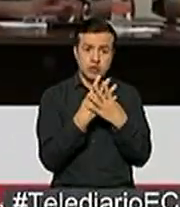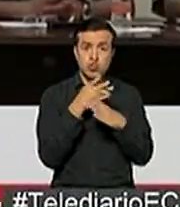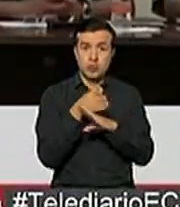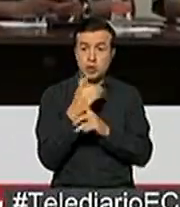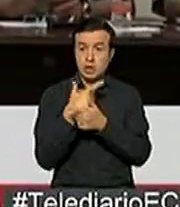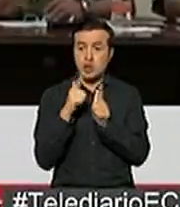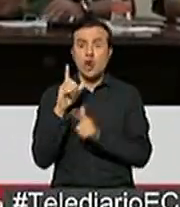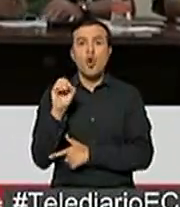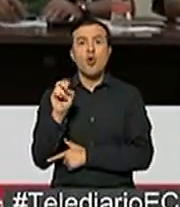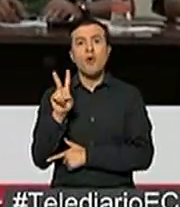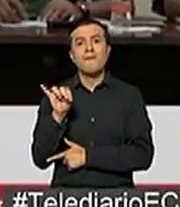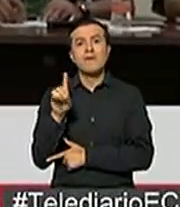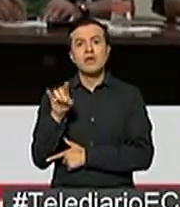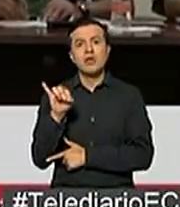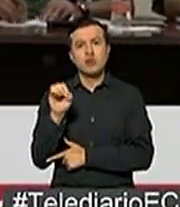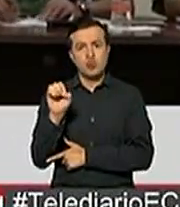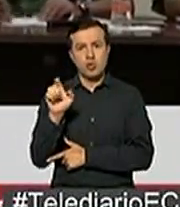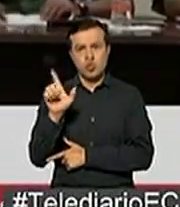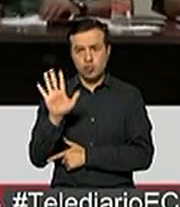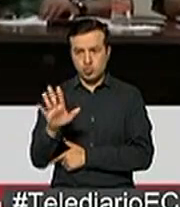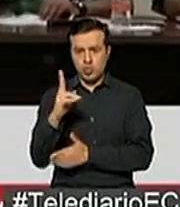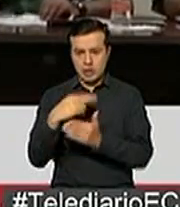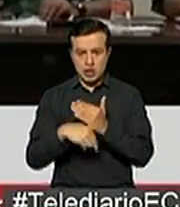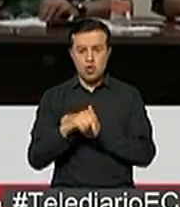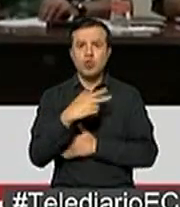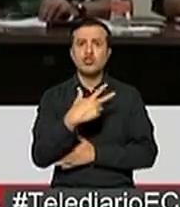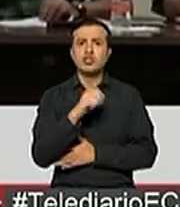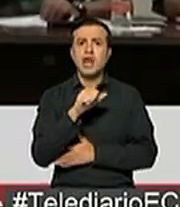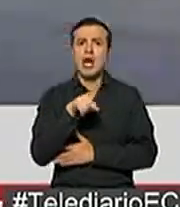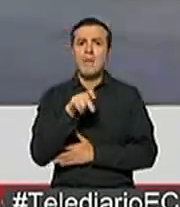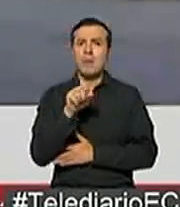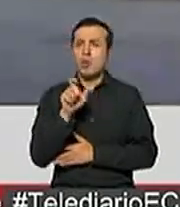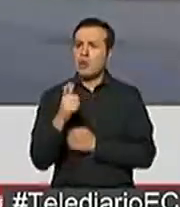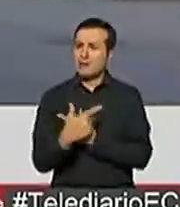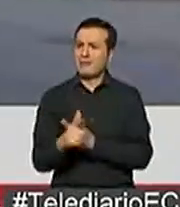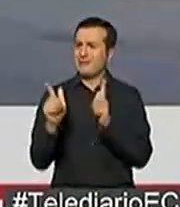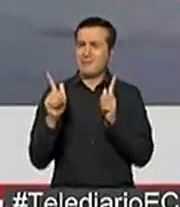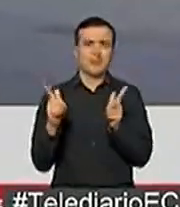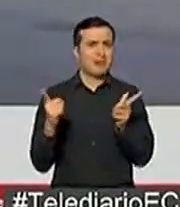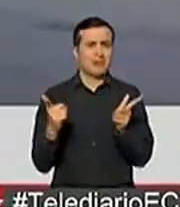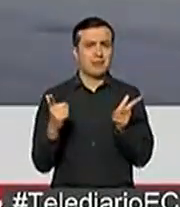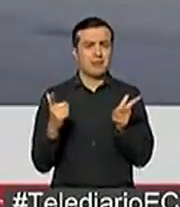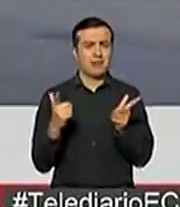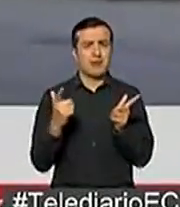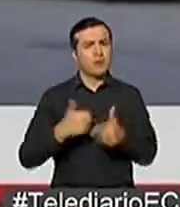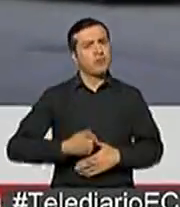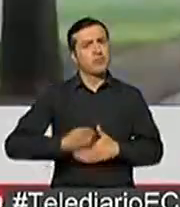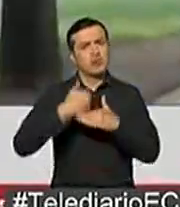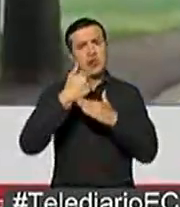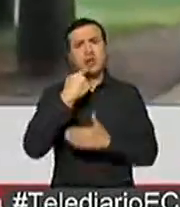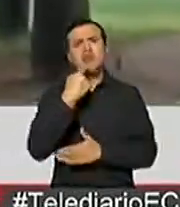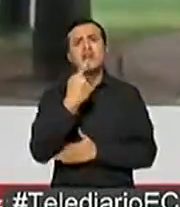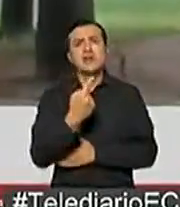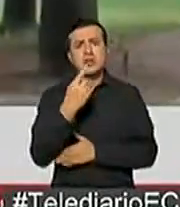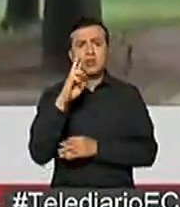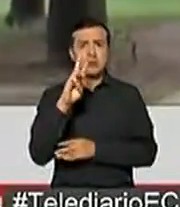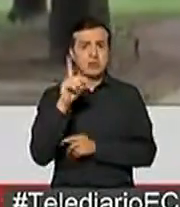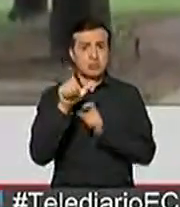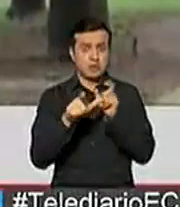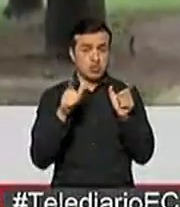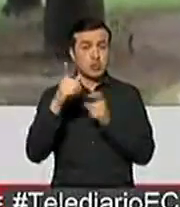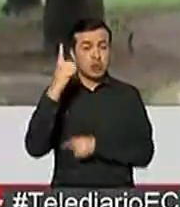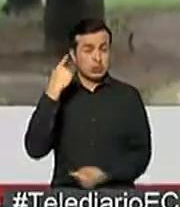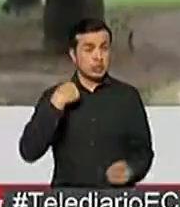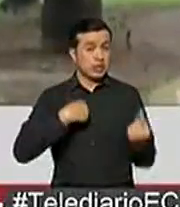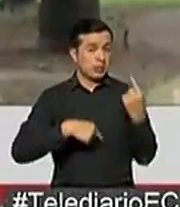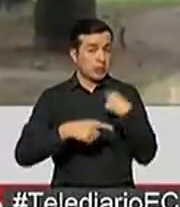del vídeo guzmán uno de los hijos de joaquín el chapo guzmán autoridades indicaron que además existen 16 personas heridas